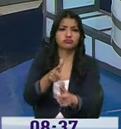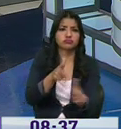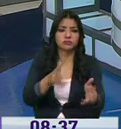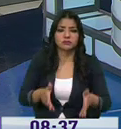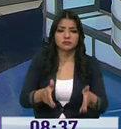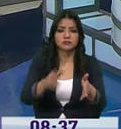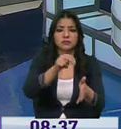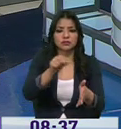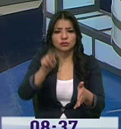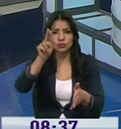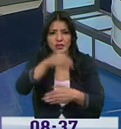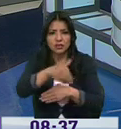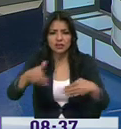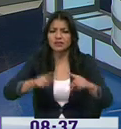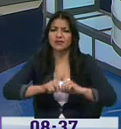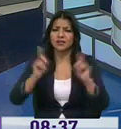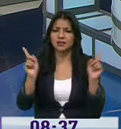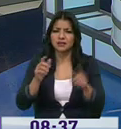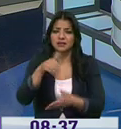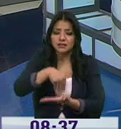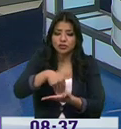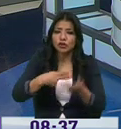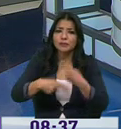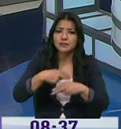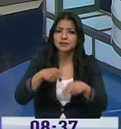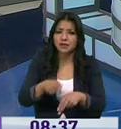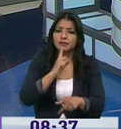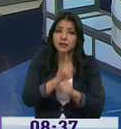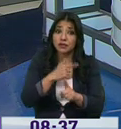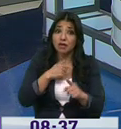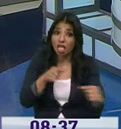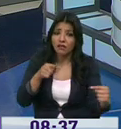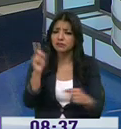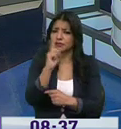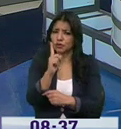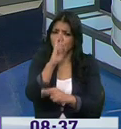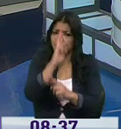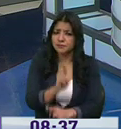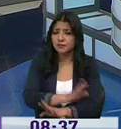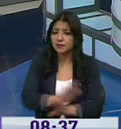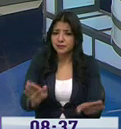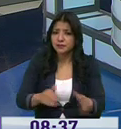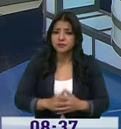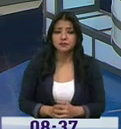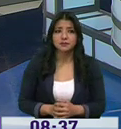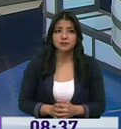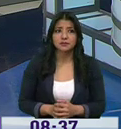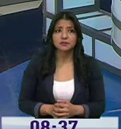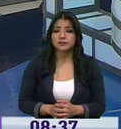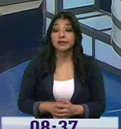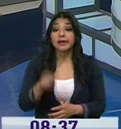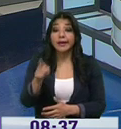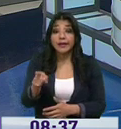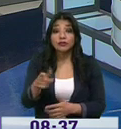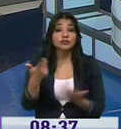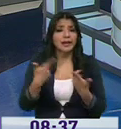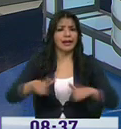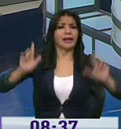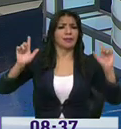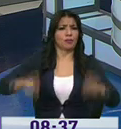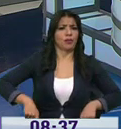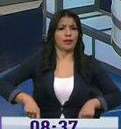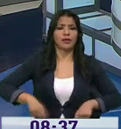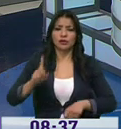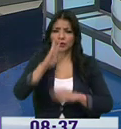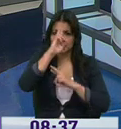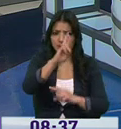Unidas, nadie es enfermo. Lo que decimos, respetemos. Y nadie tiene patente de corso. Nadie, absolutamente nadie. Se